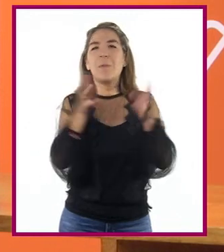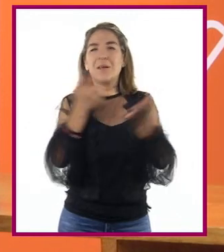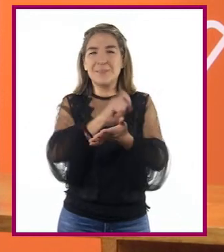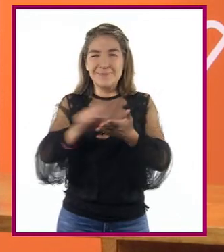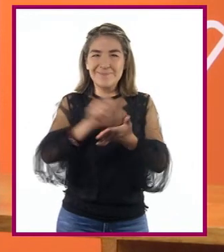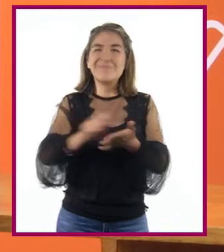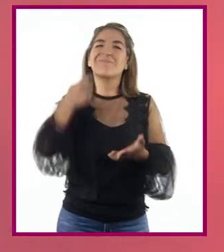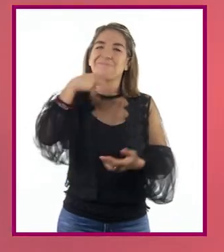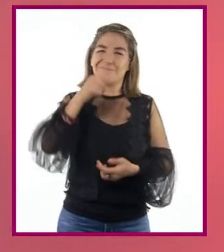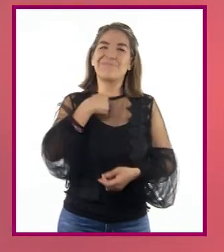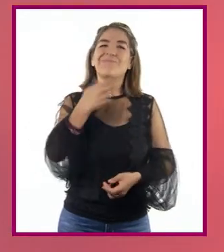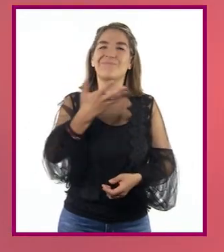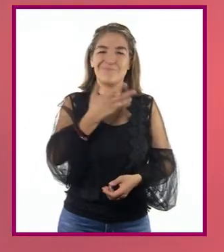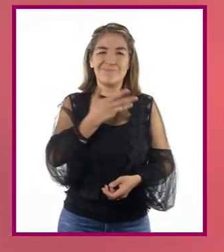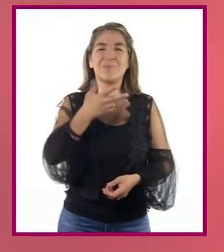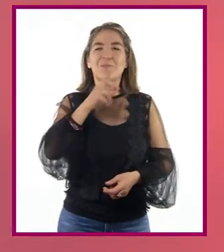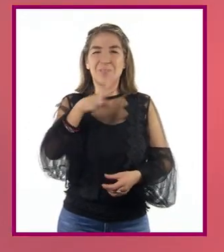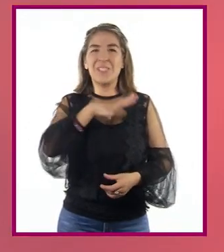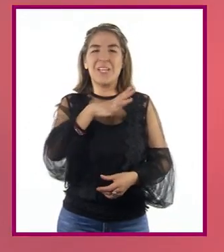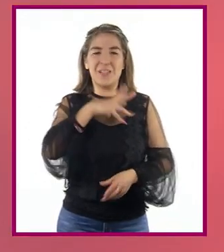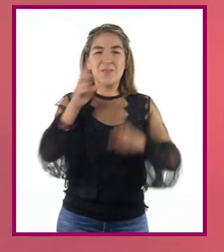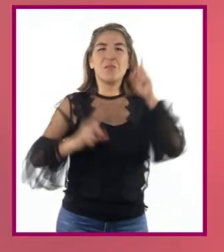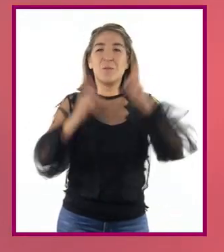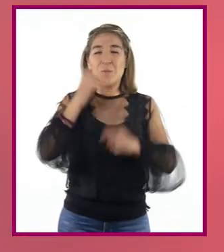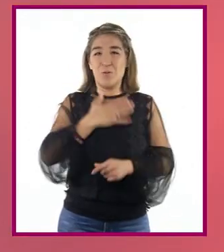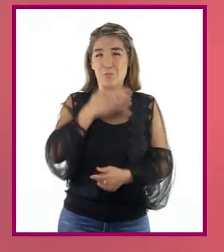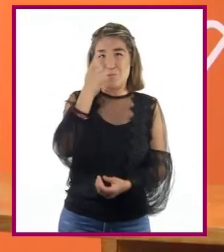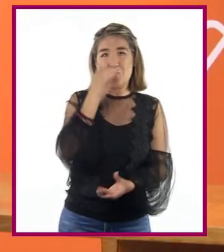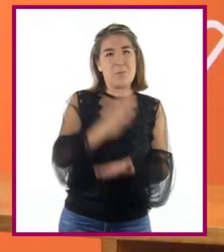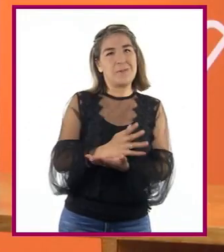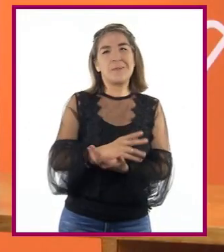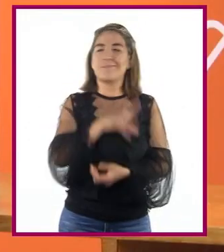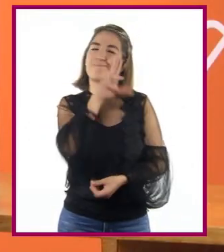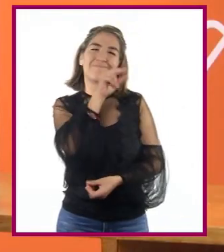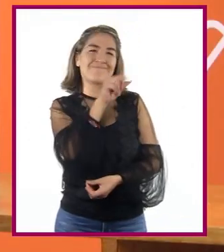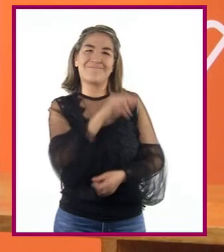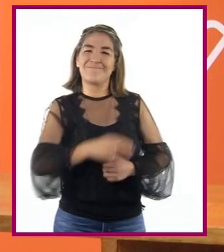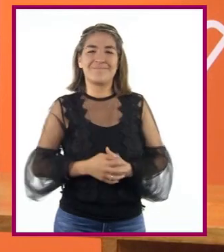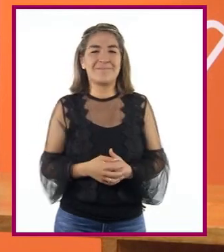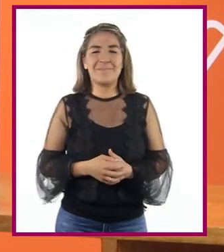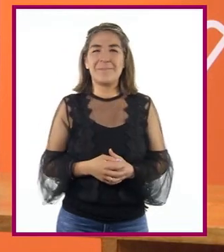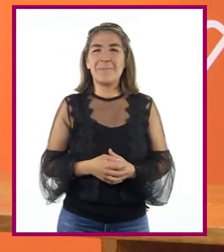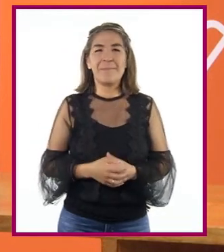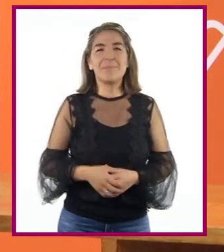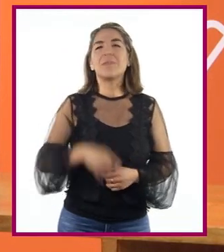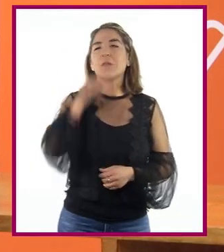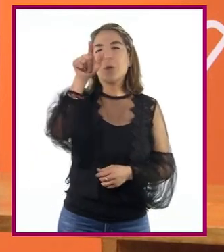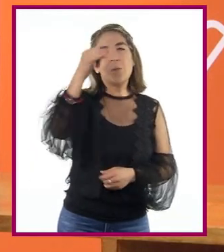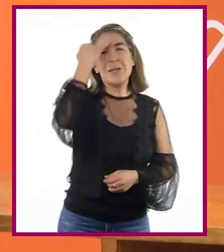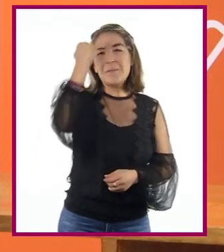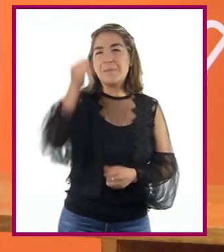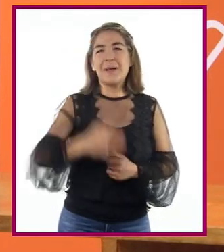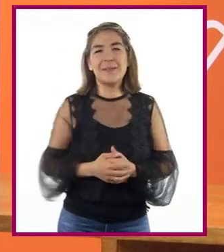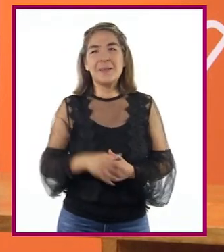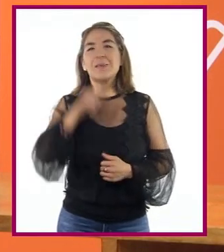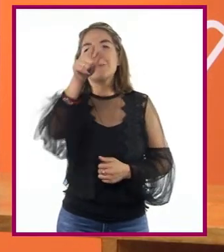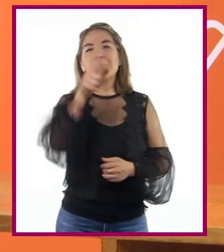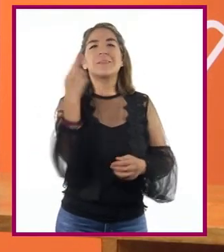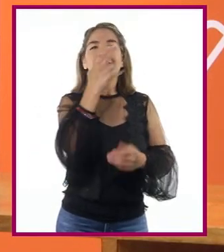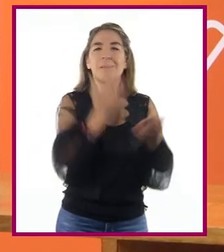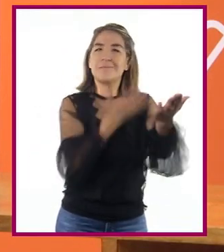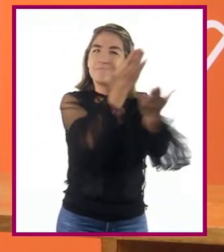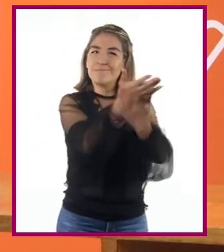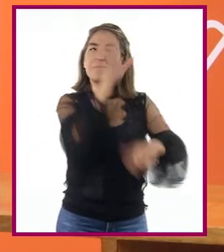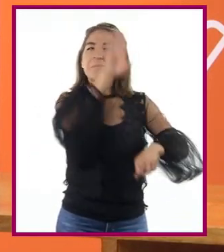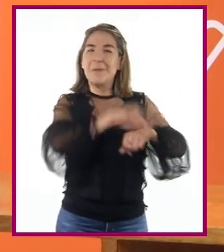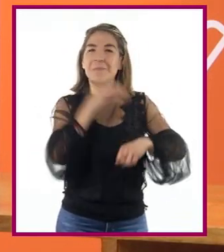tuve dudas. ¿Será que solo me pasa eso a mí? Para nada. Imaginen que necesitan un permiso